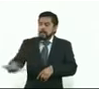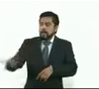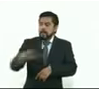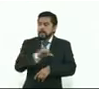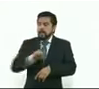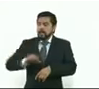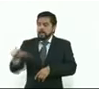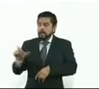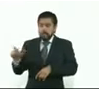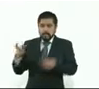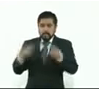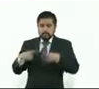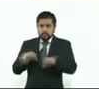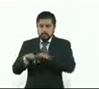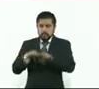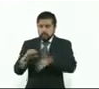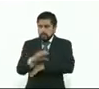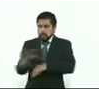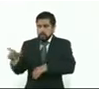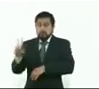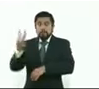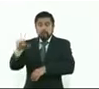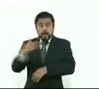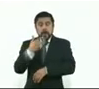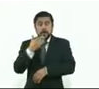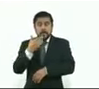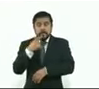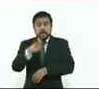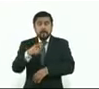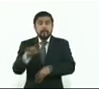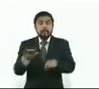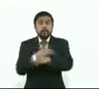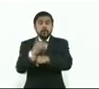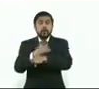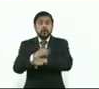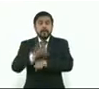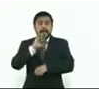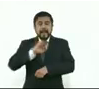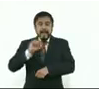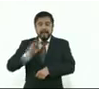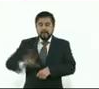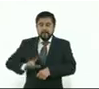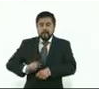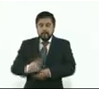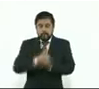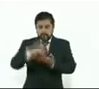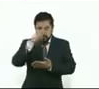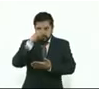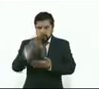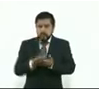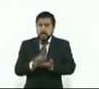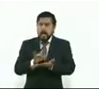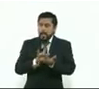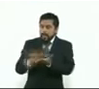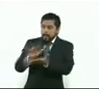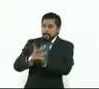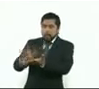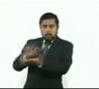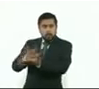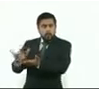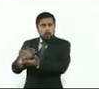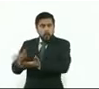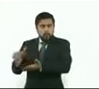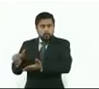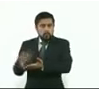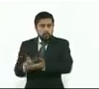un impulso muy fuerte que la jefa de gobierno ha dado desde el primer banderazo de salida,